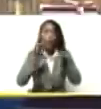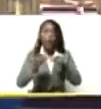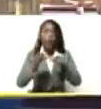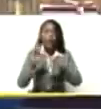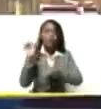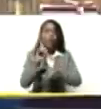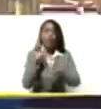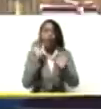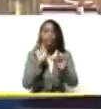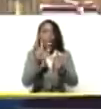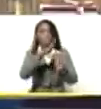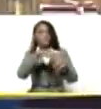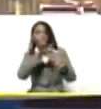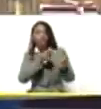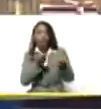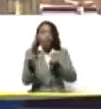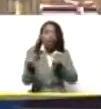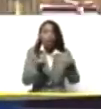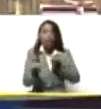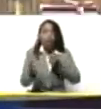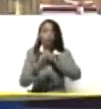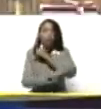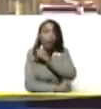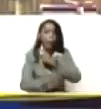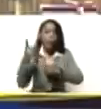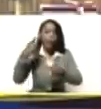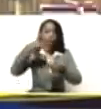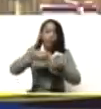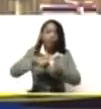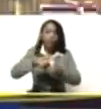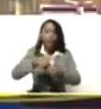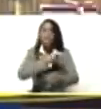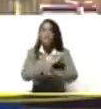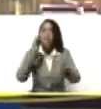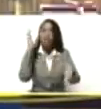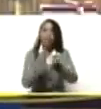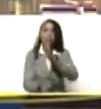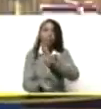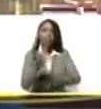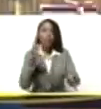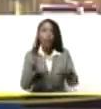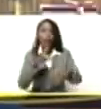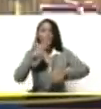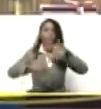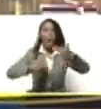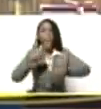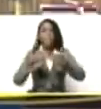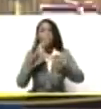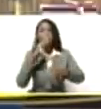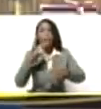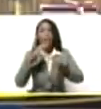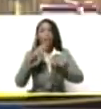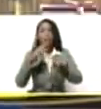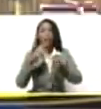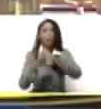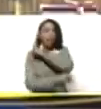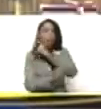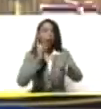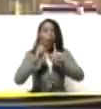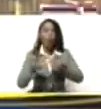mafias y del diesel del gasoil y acabar con las mafias de las estaciones de gasolina